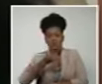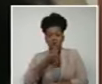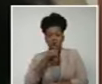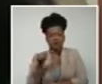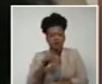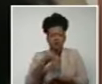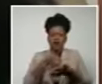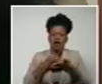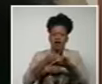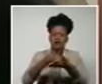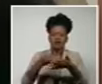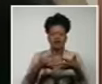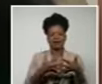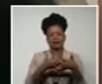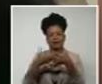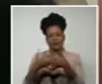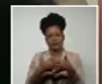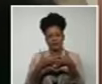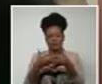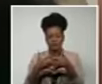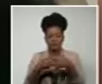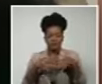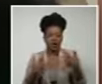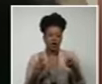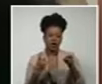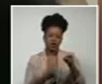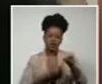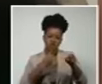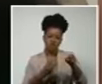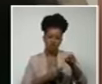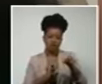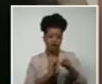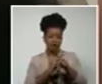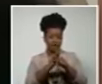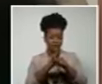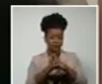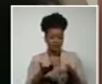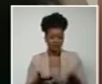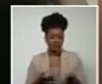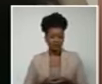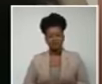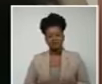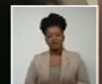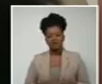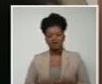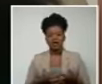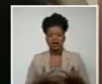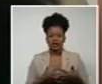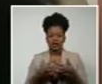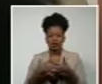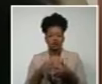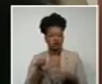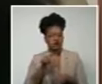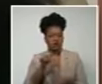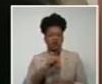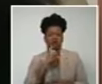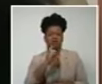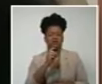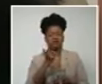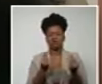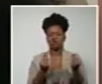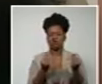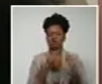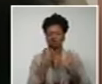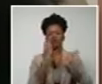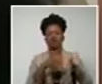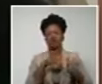poder cubrir la crisis sanitaria cuando Estados Unidos está en la cúspide de muertes por coronavirus.